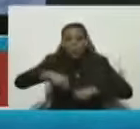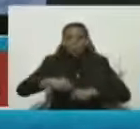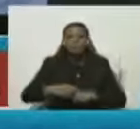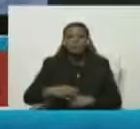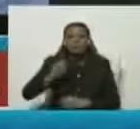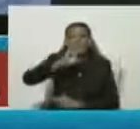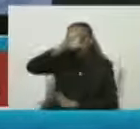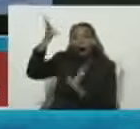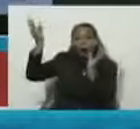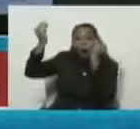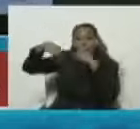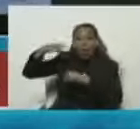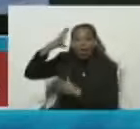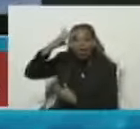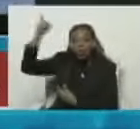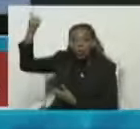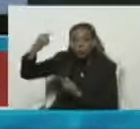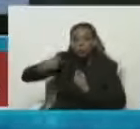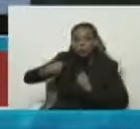cielo.